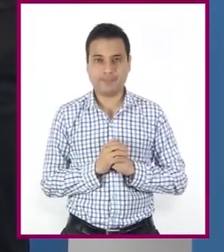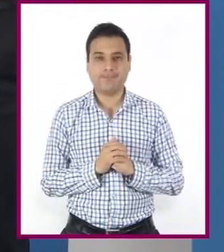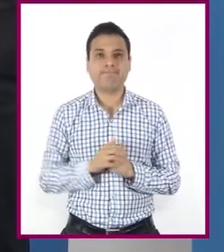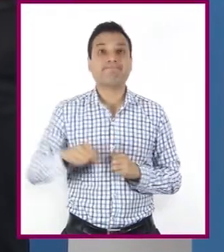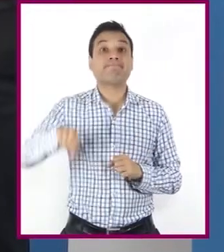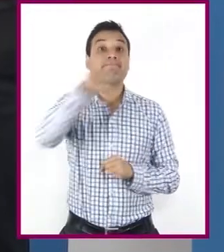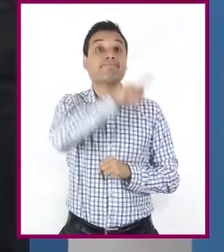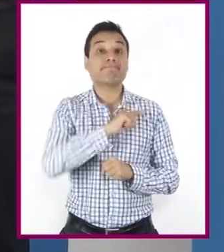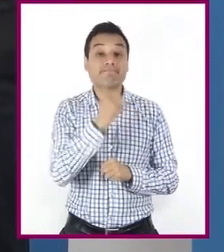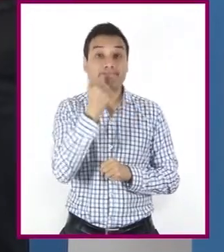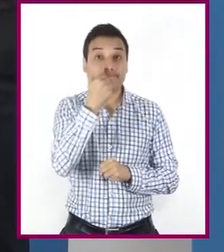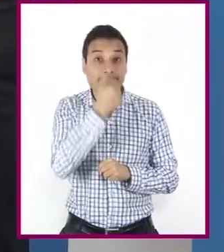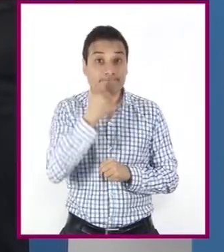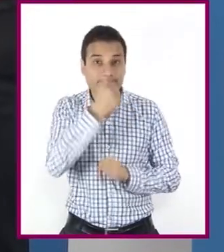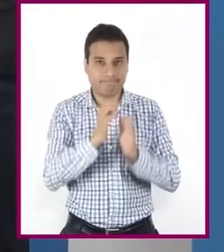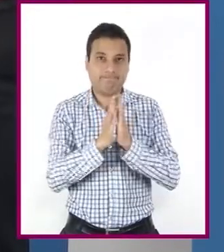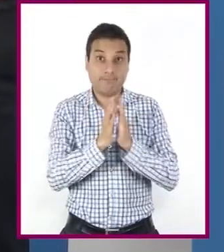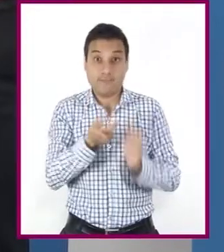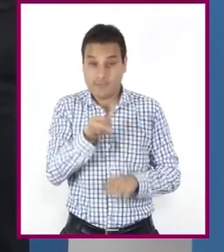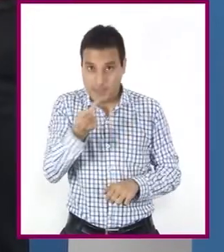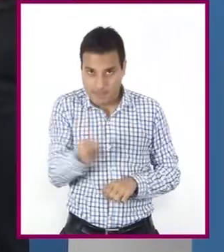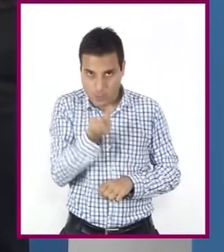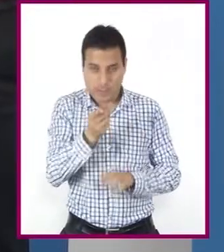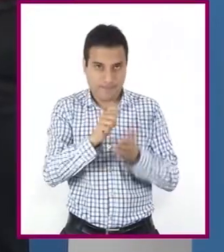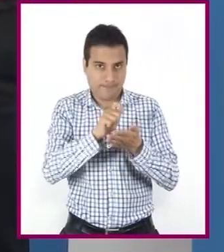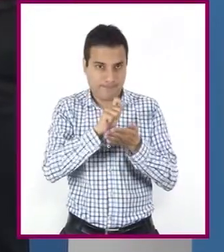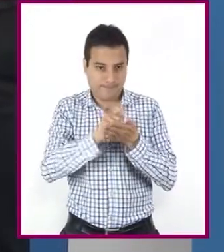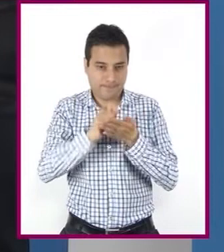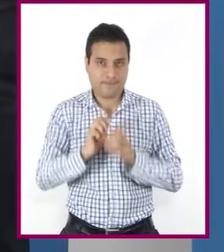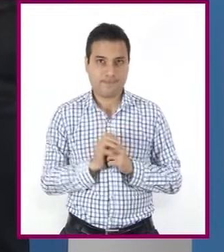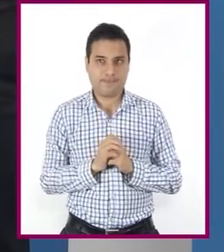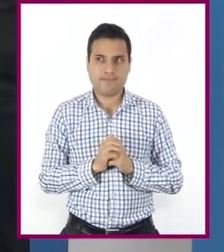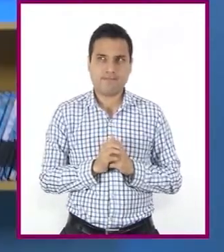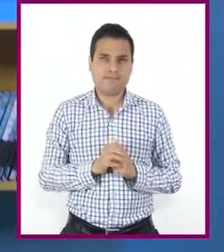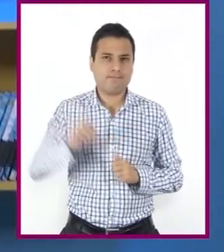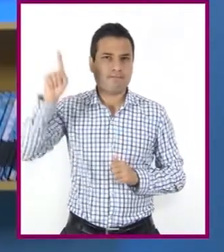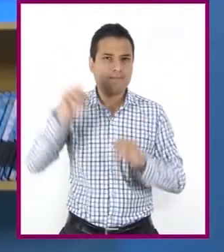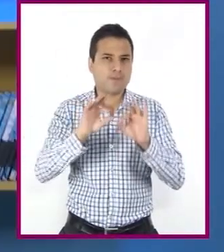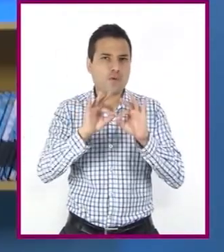alumnas y alumnos anotarla para reflexionar. ¿Qué forma tiene el deportivo?